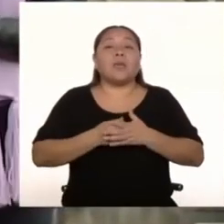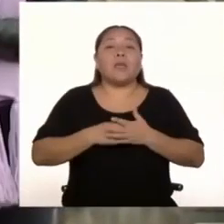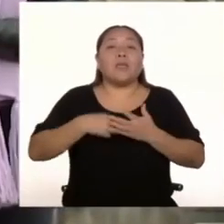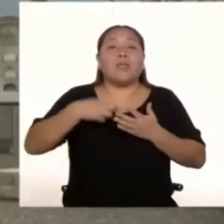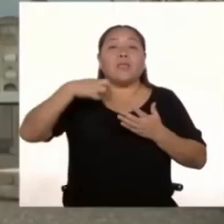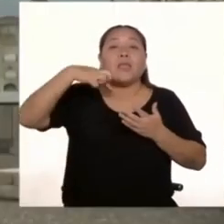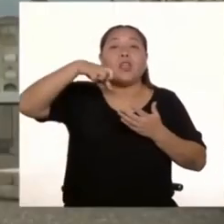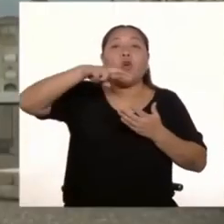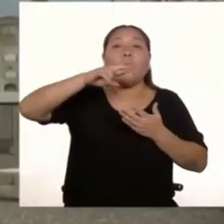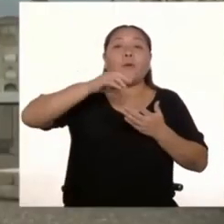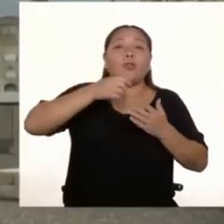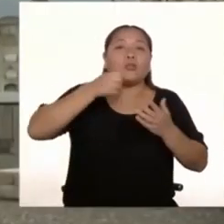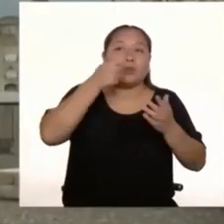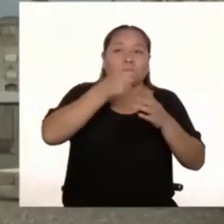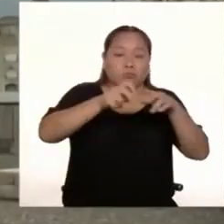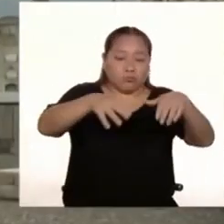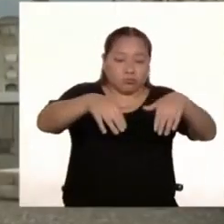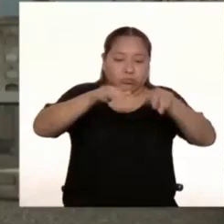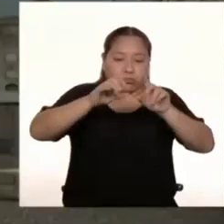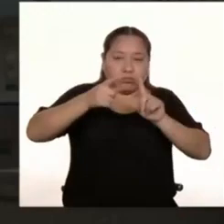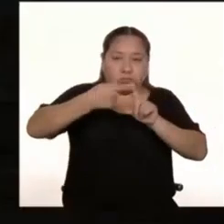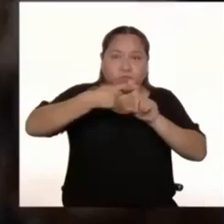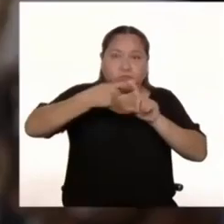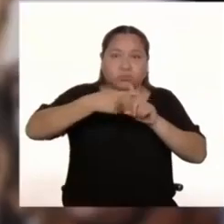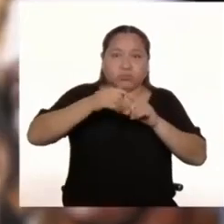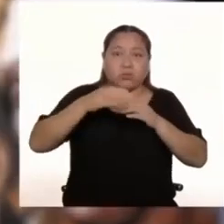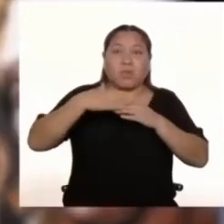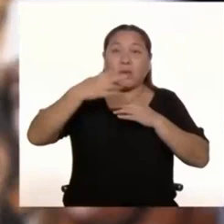programa.